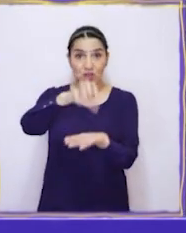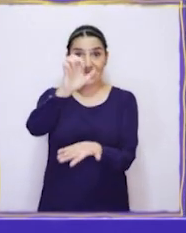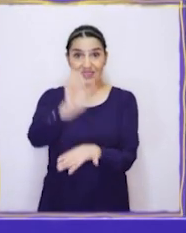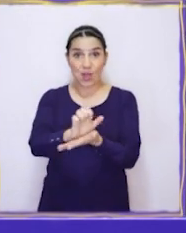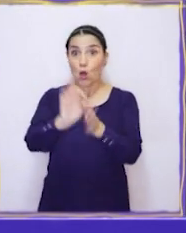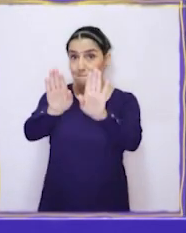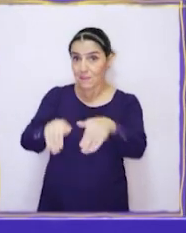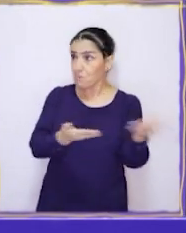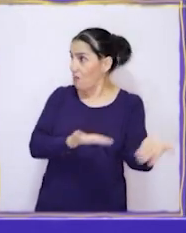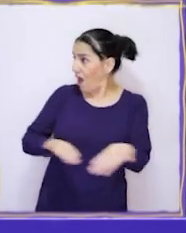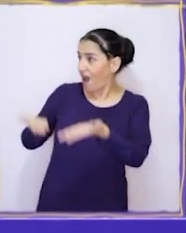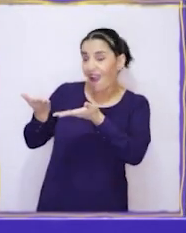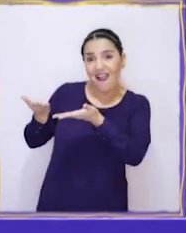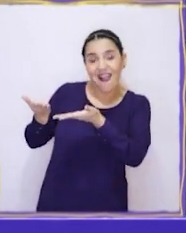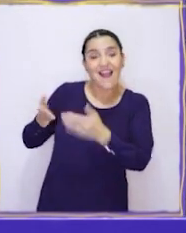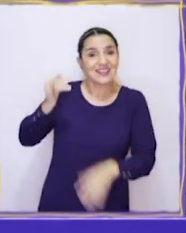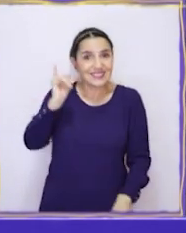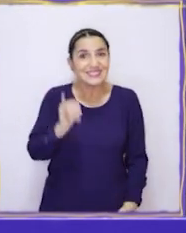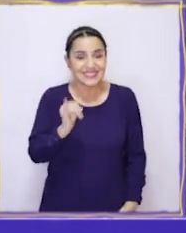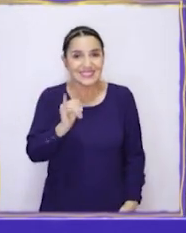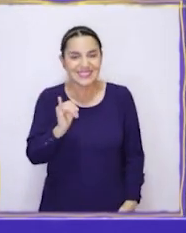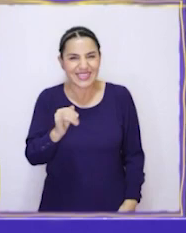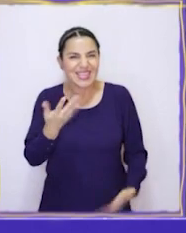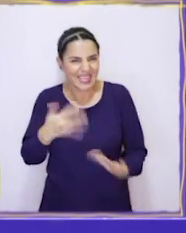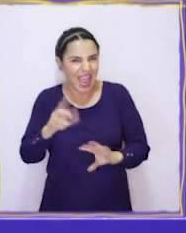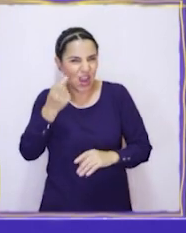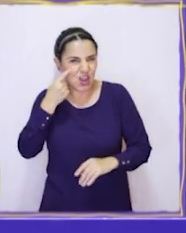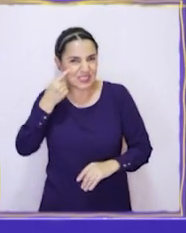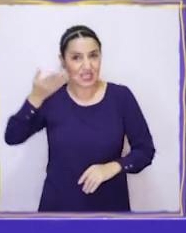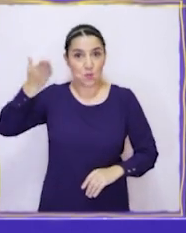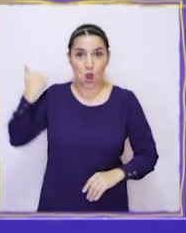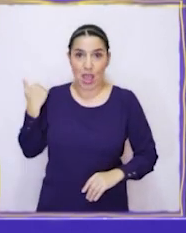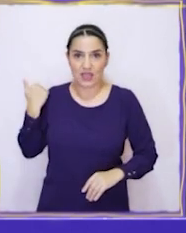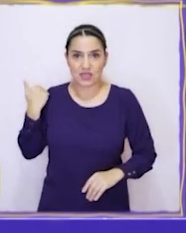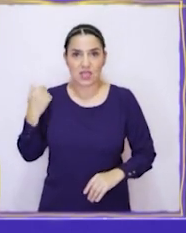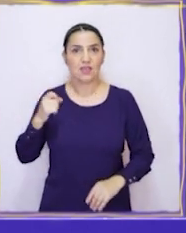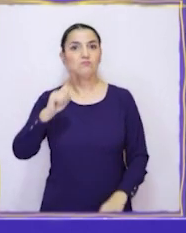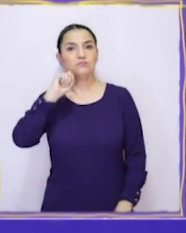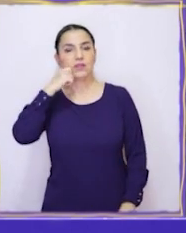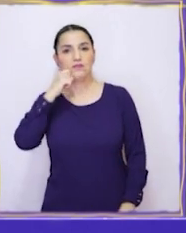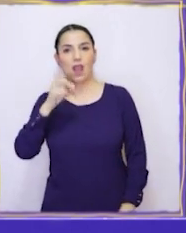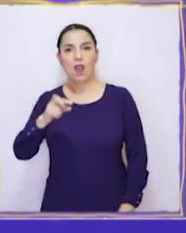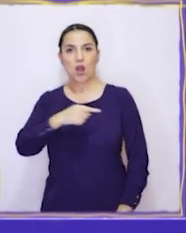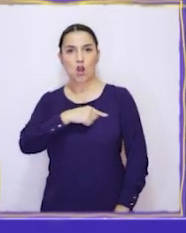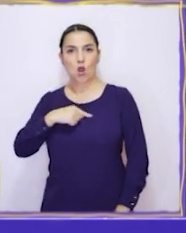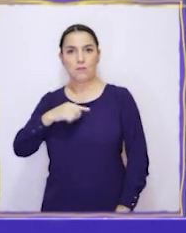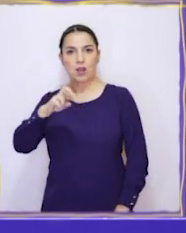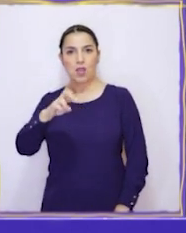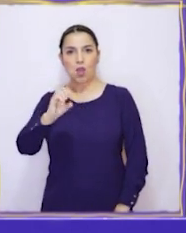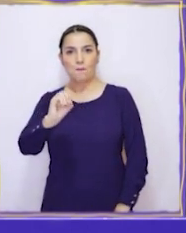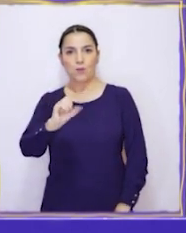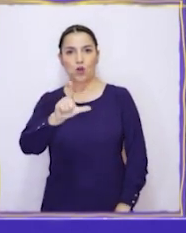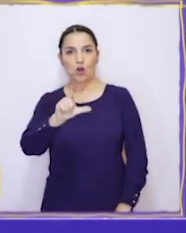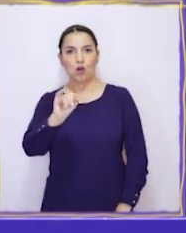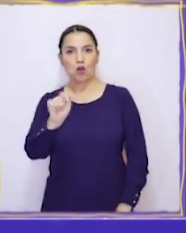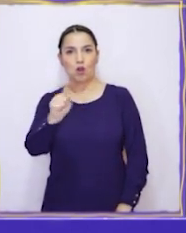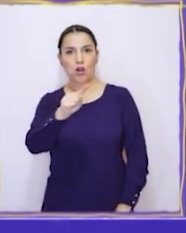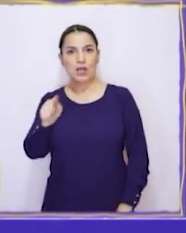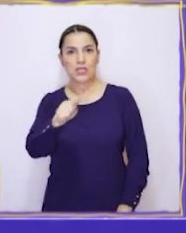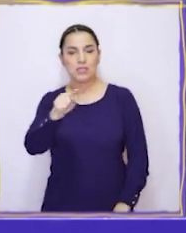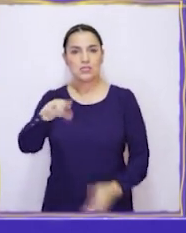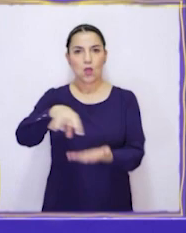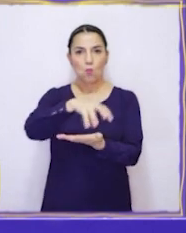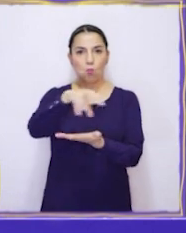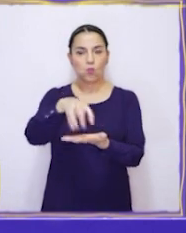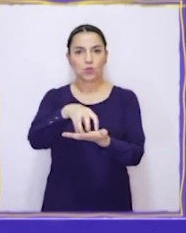¡Una como esta! ¡Claro! Eso lo vimos. Se llamaban polis. Y como ustedes ya saben, de